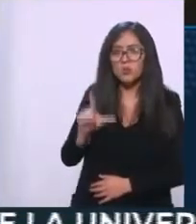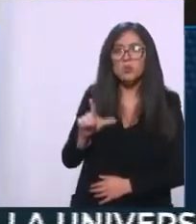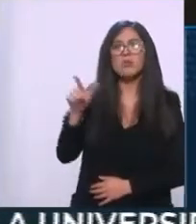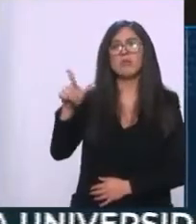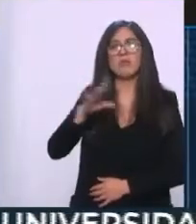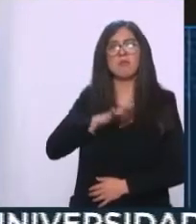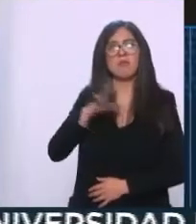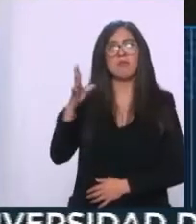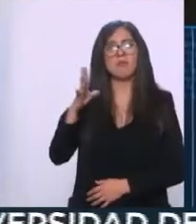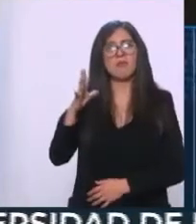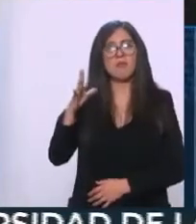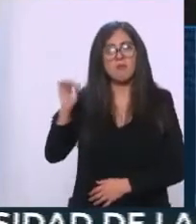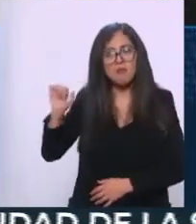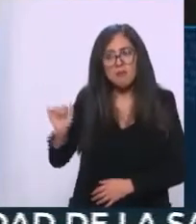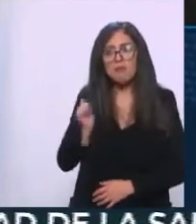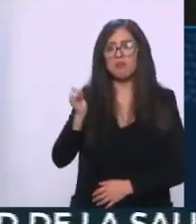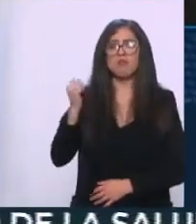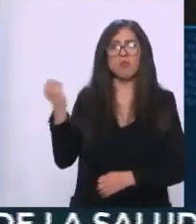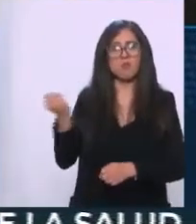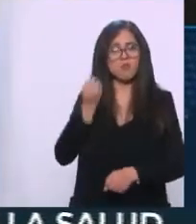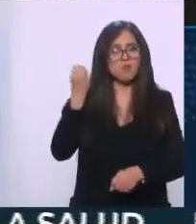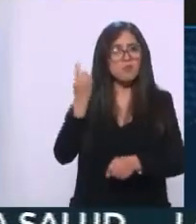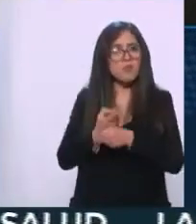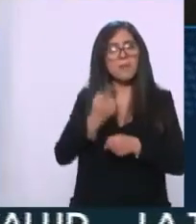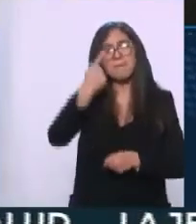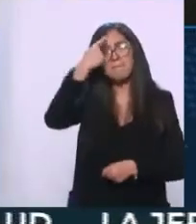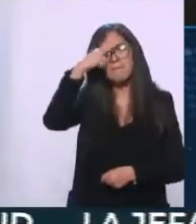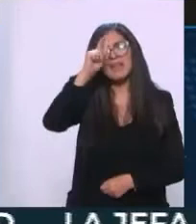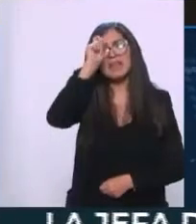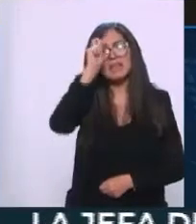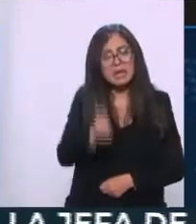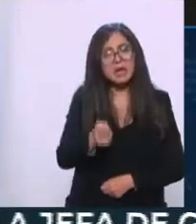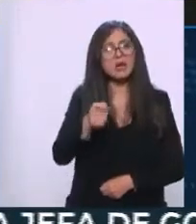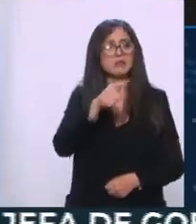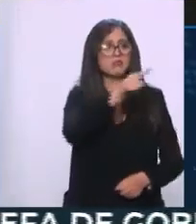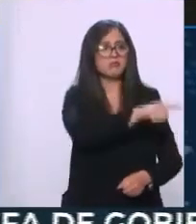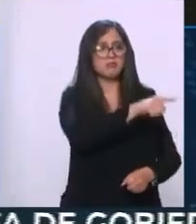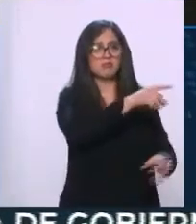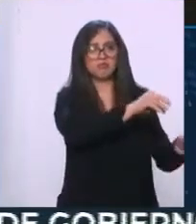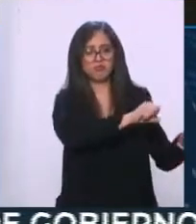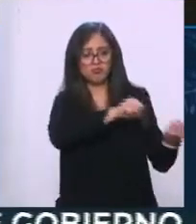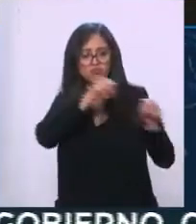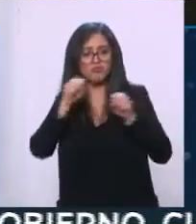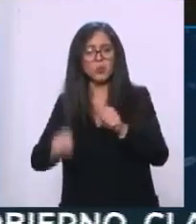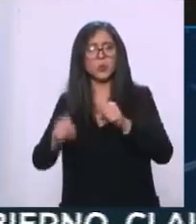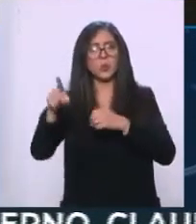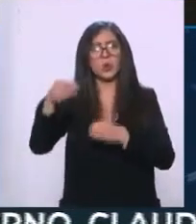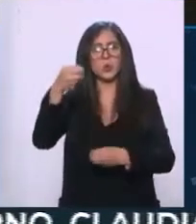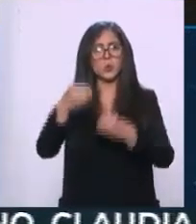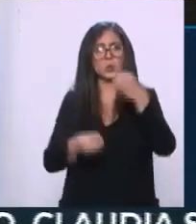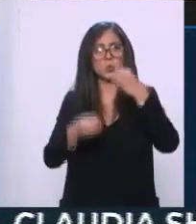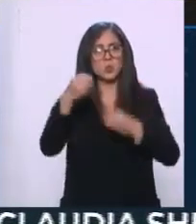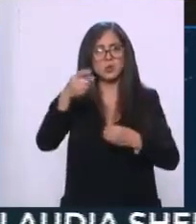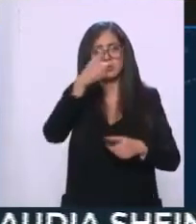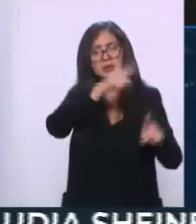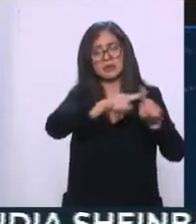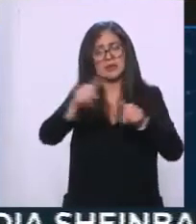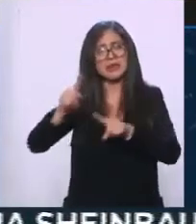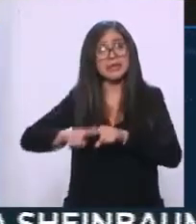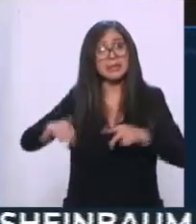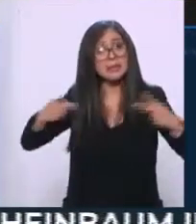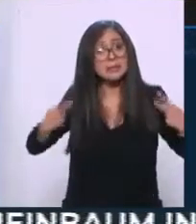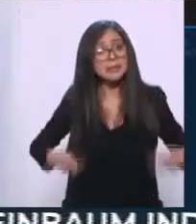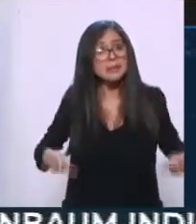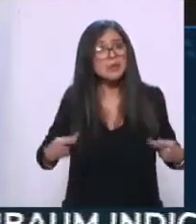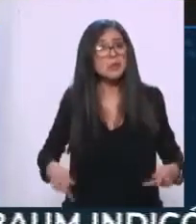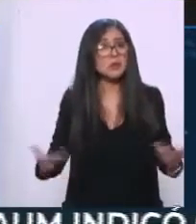enorme oportunidad de que se lleve a juicio a uno de estos personajes que resultan ser como